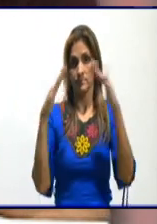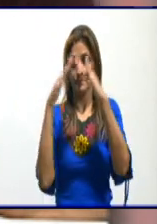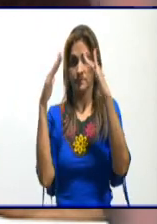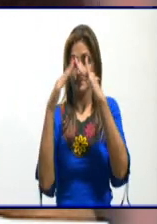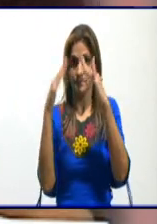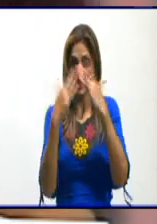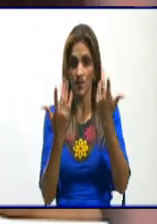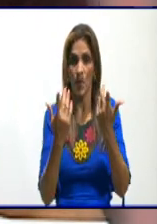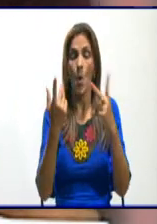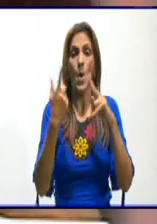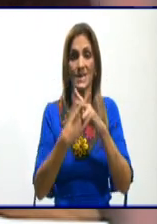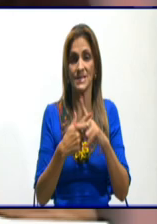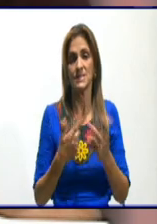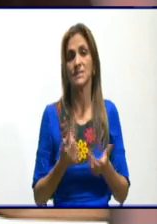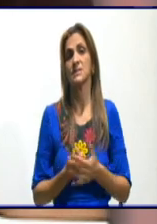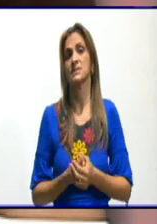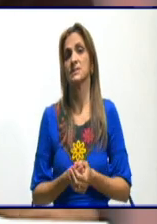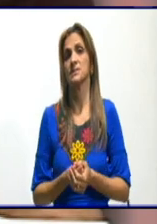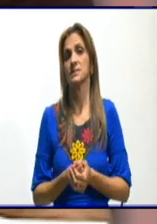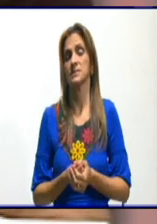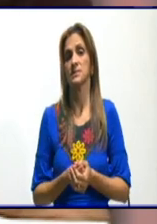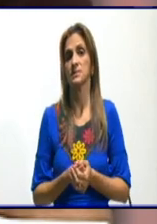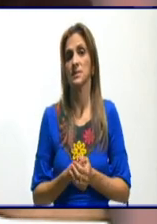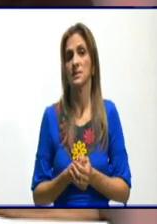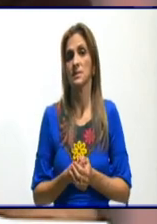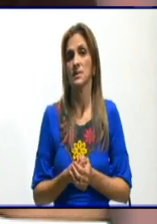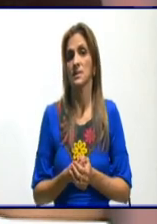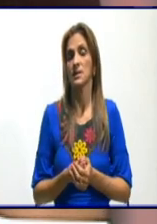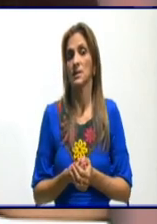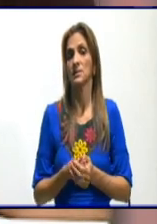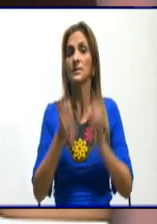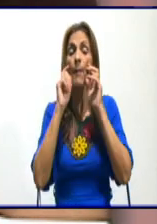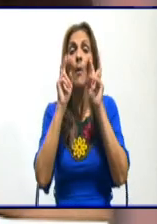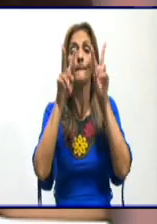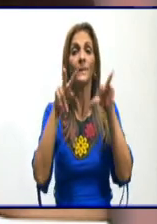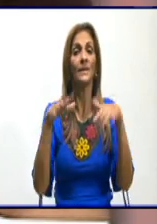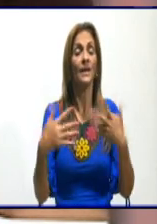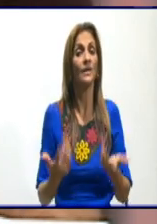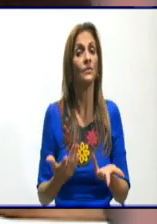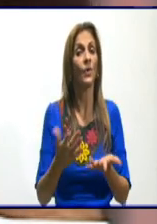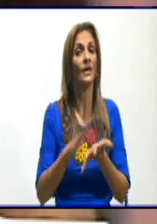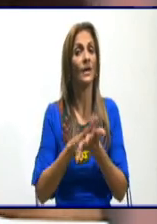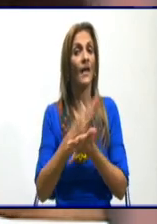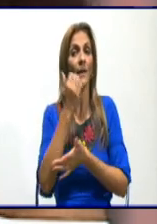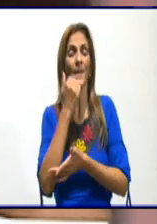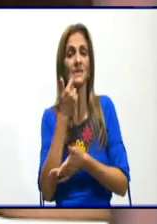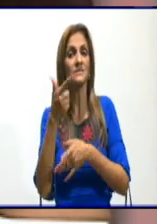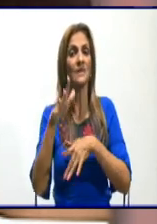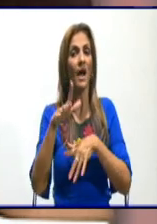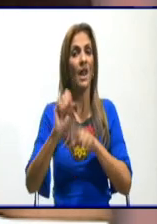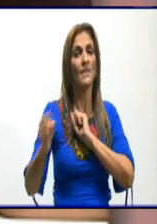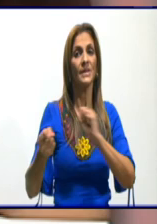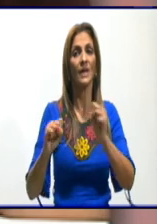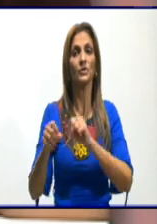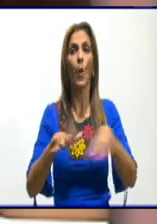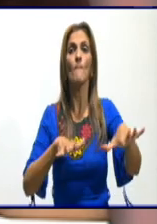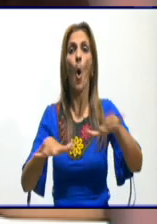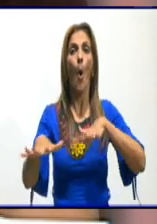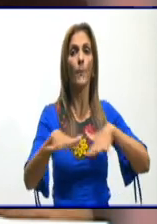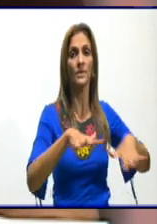ser más amplias, son más racionales. Es decir, solamente estamos limitando movimiento en los lugares